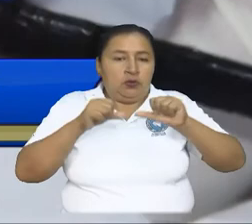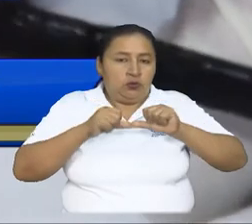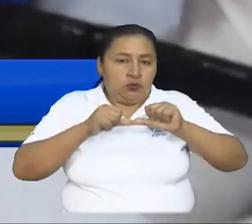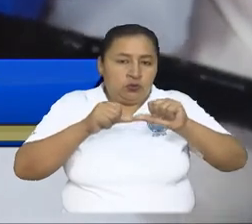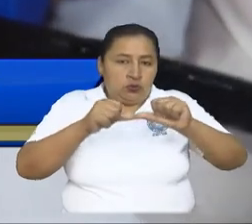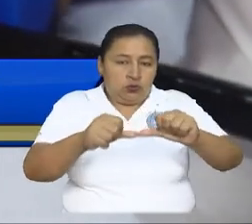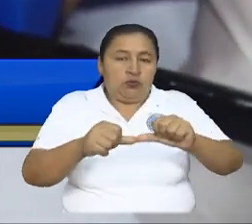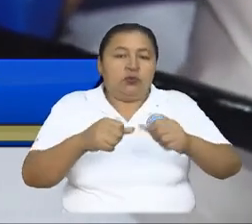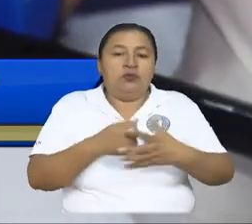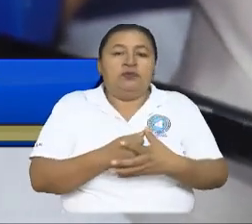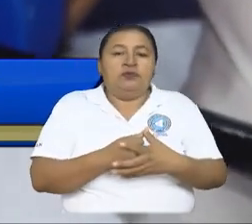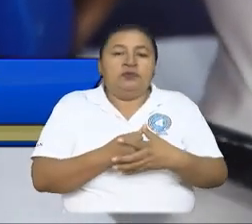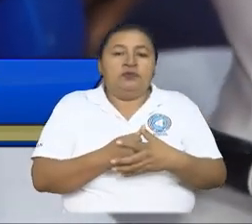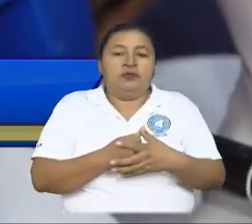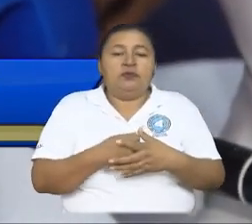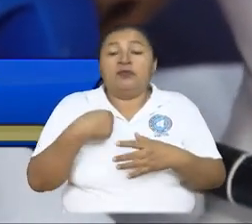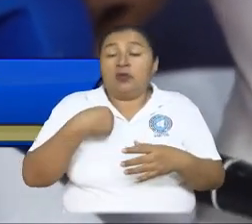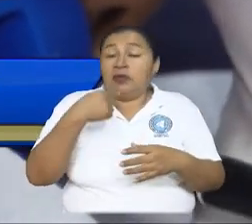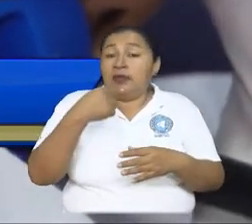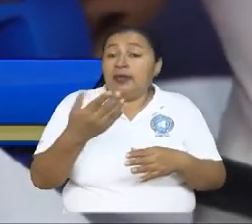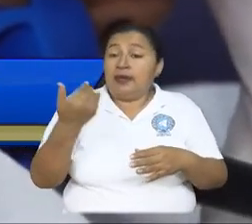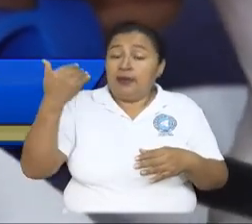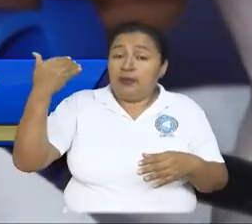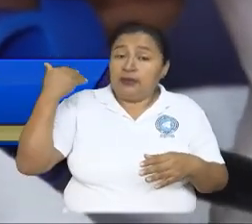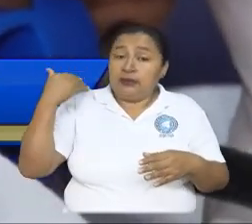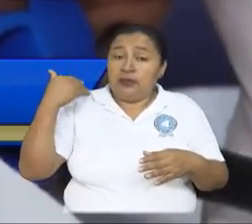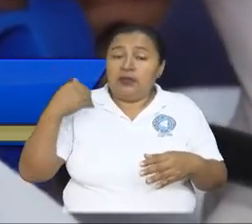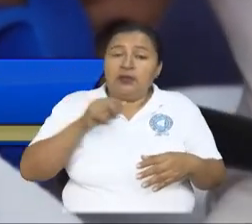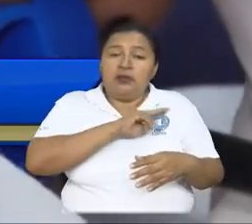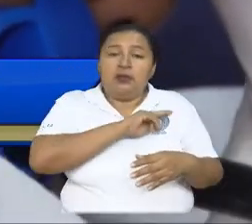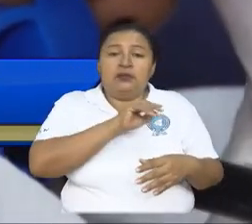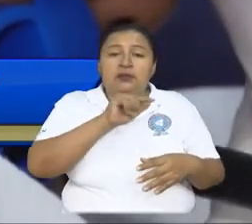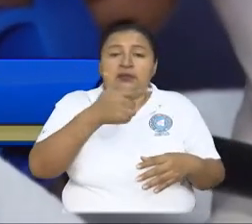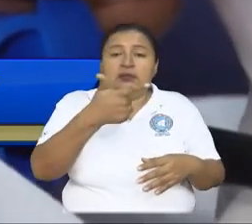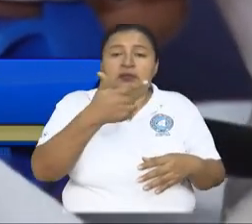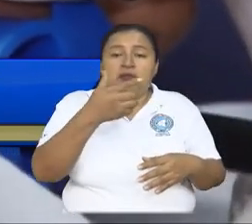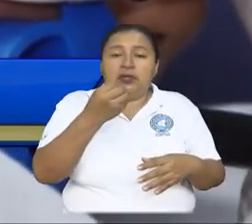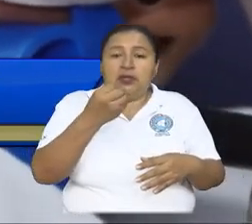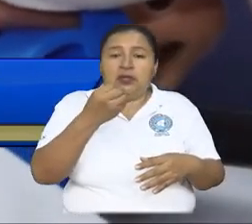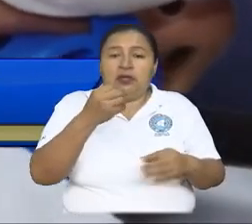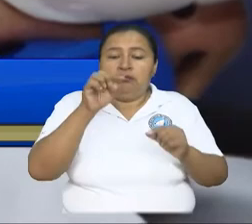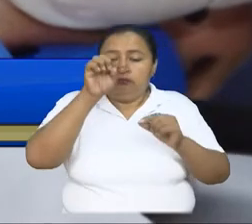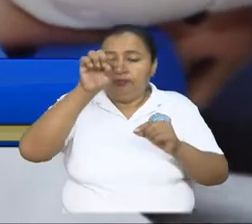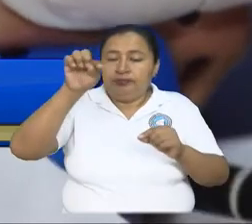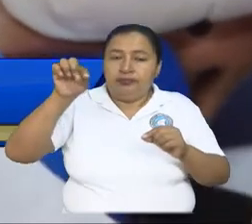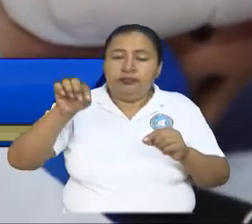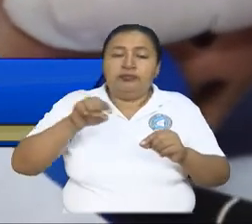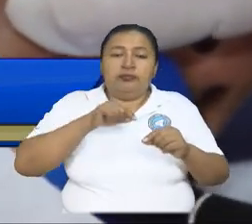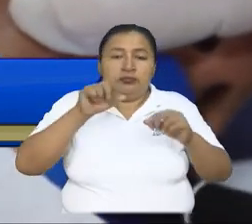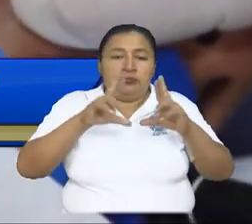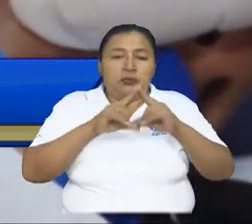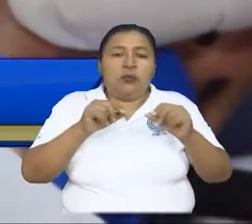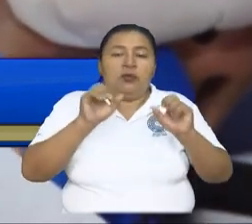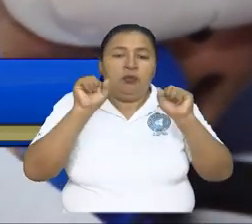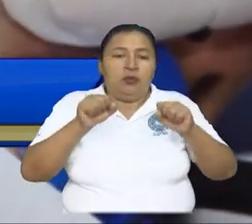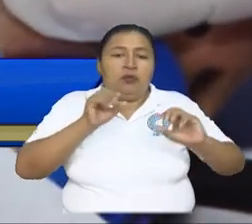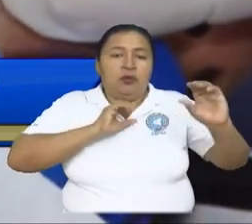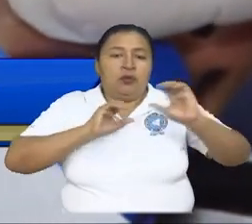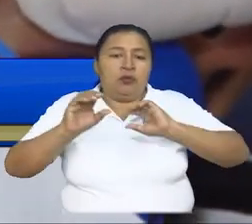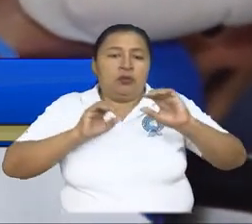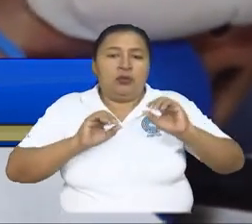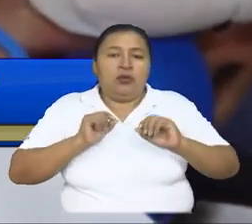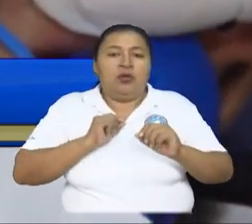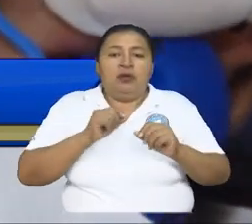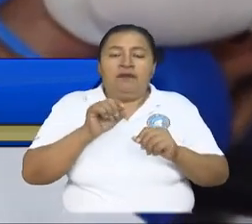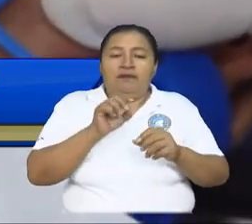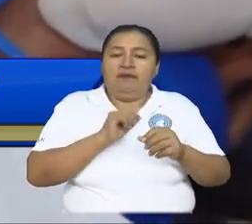verdad yo te decía la vez pasada que hay 70 puntos en el país donde podemos comunicarnos vía